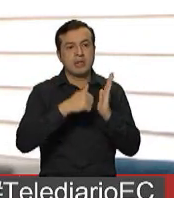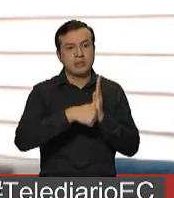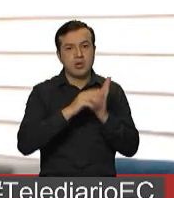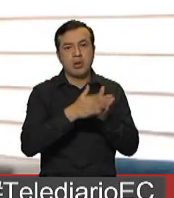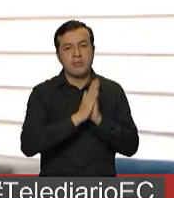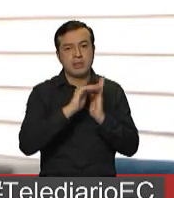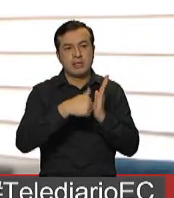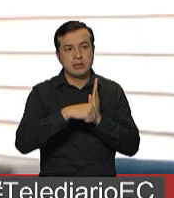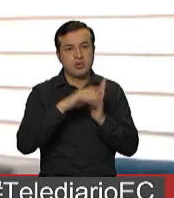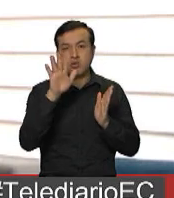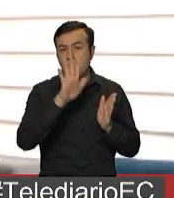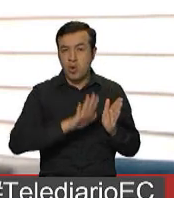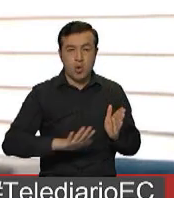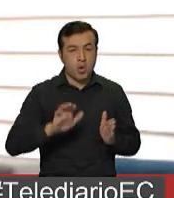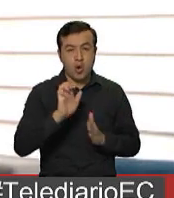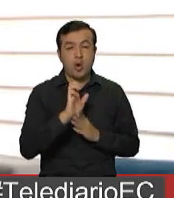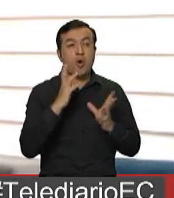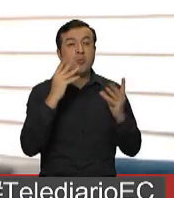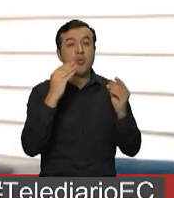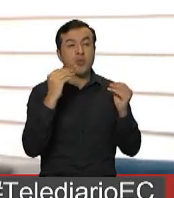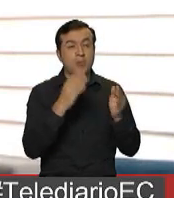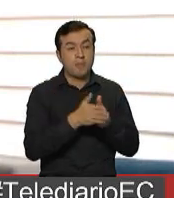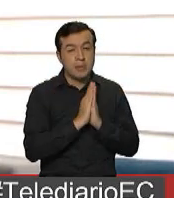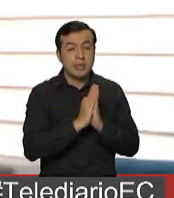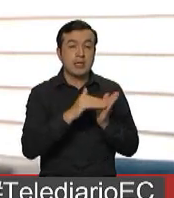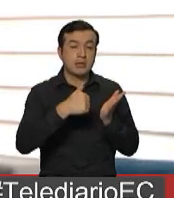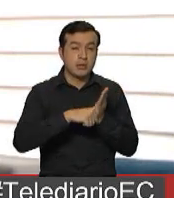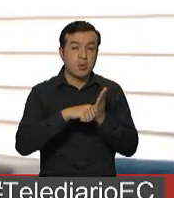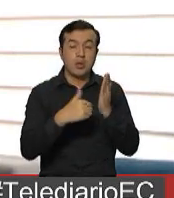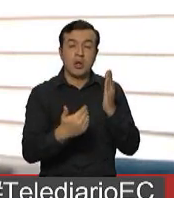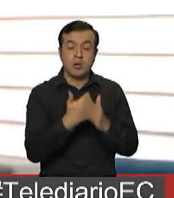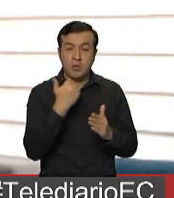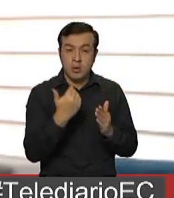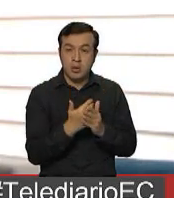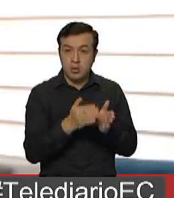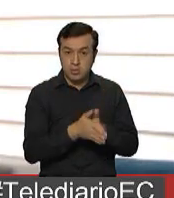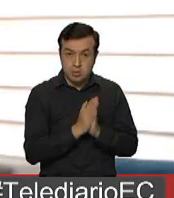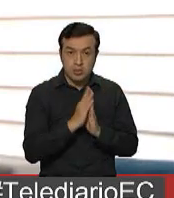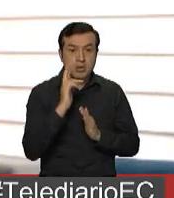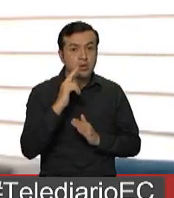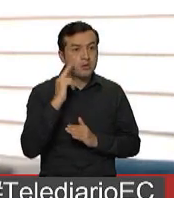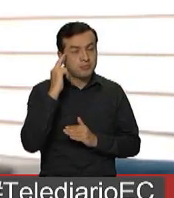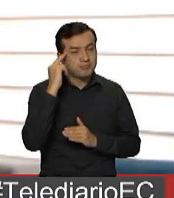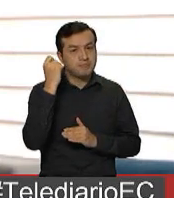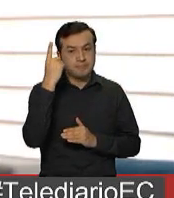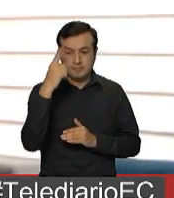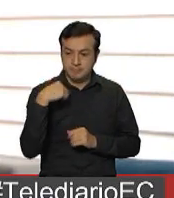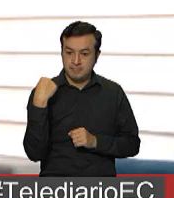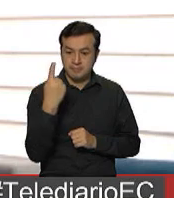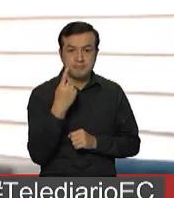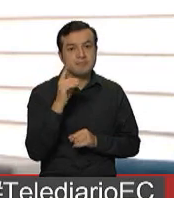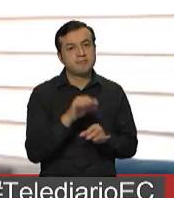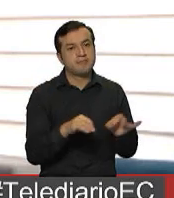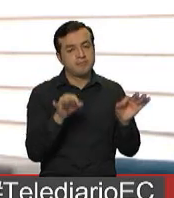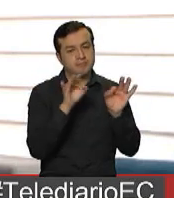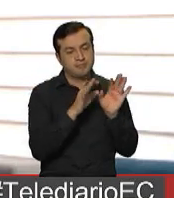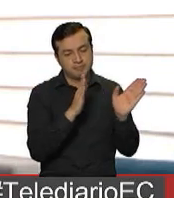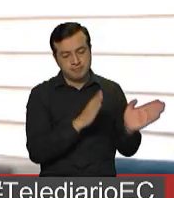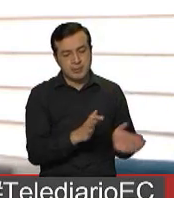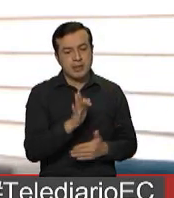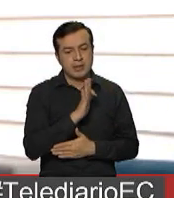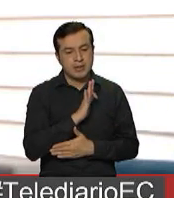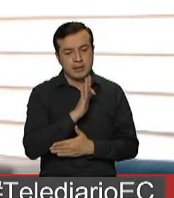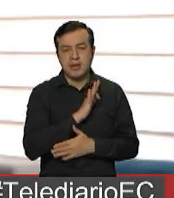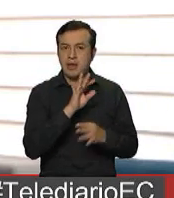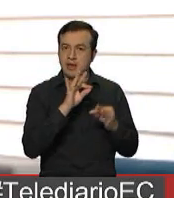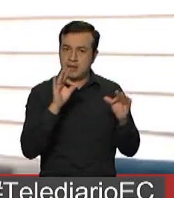normalmente en todo el país tiene mucha demanda de la ciudadanía. En ese sentido, para nosotros es importante, de una manera técnica y eficiente,